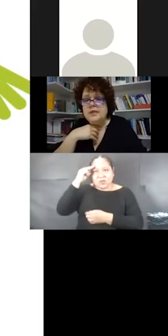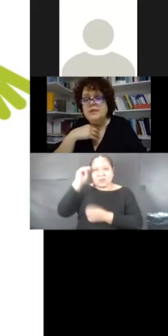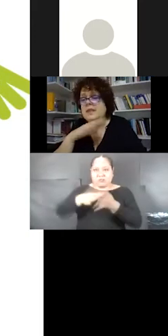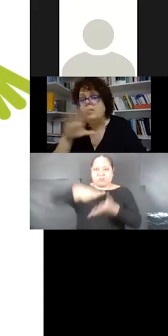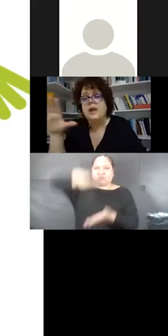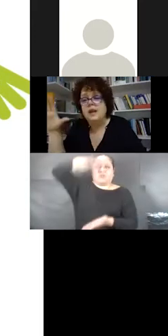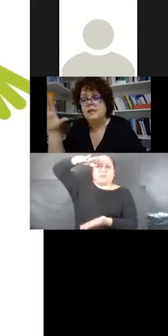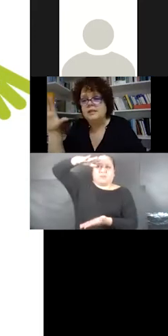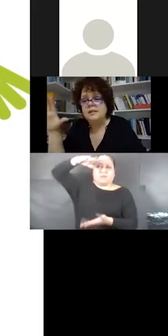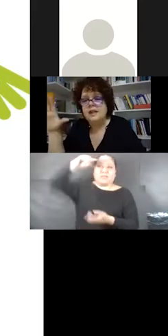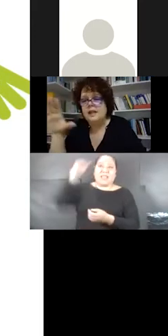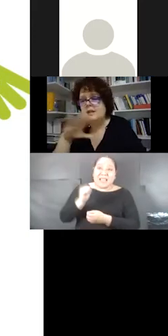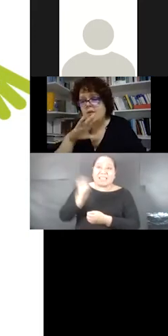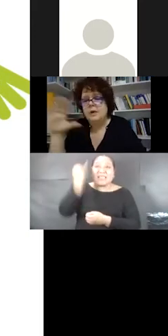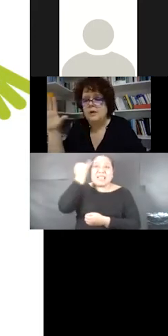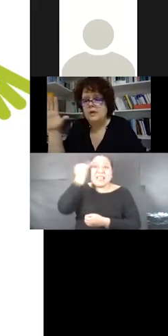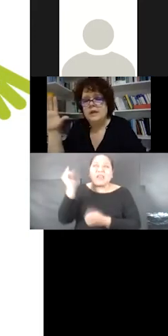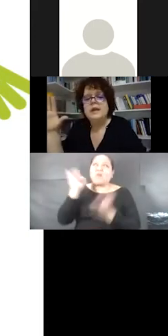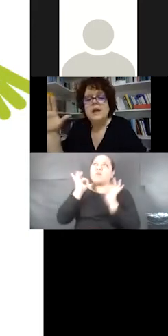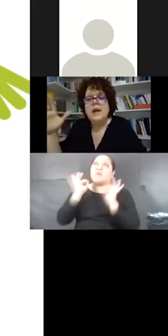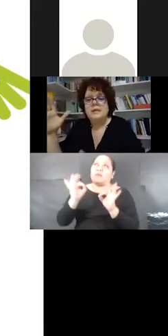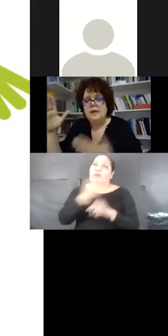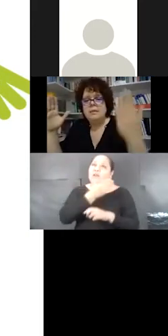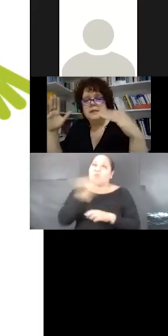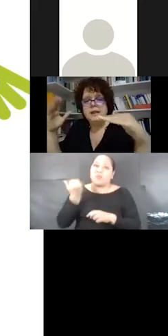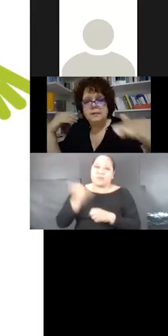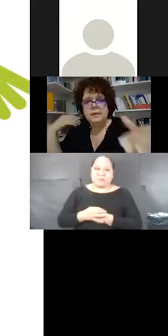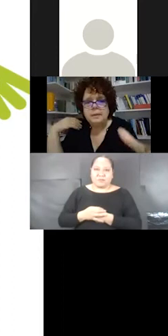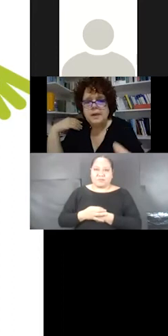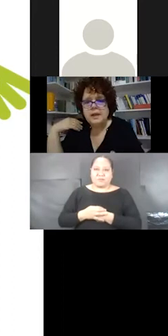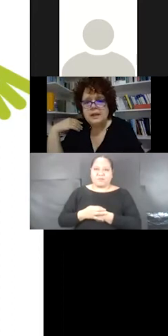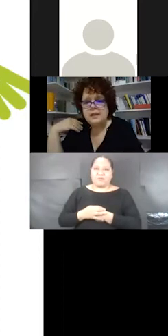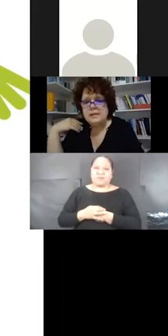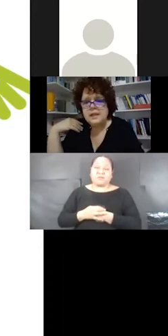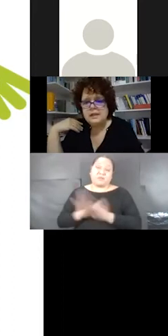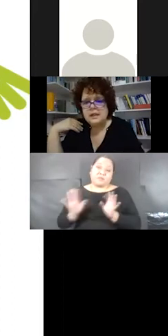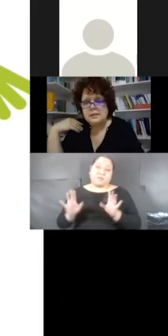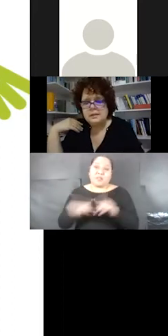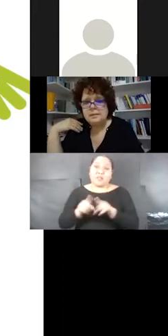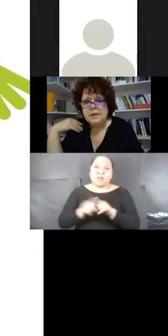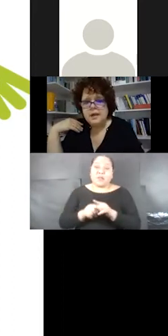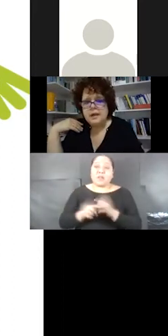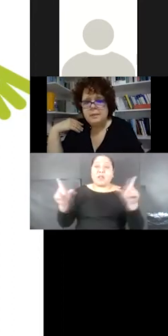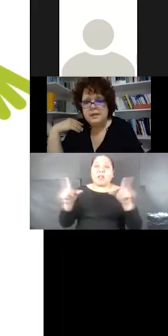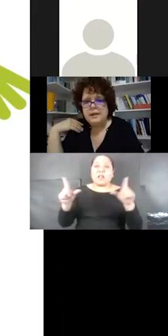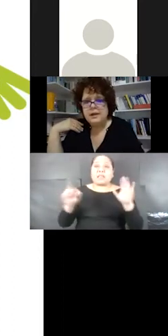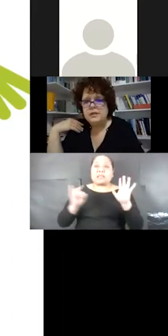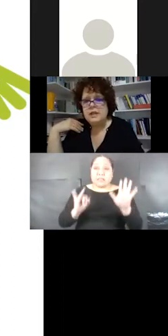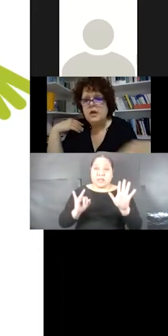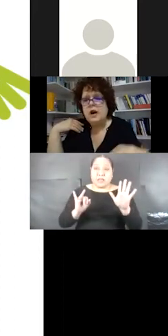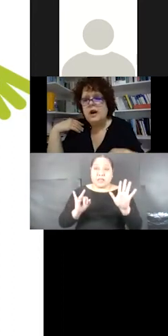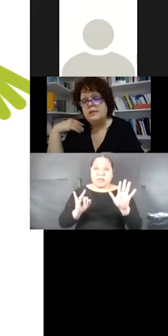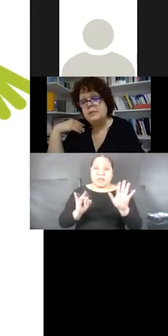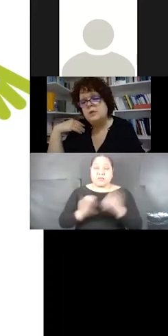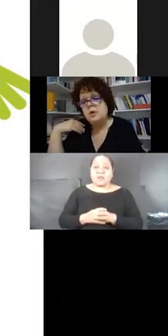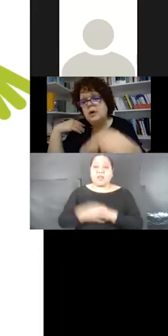tamaño. Ese sería lo ideal, sería lo mejor. Felizmente, también Canal 7, en la parte del